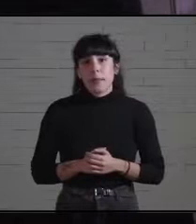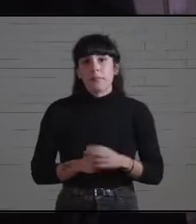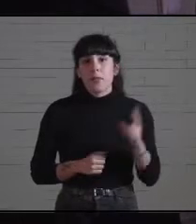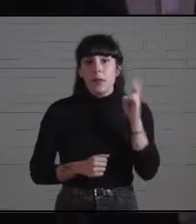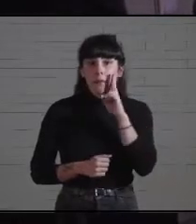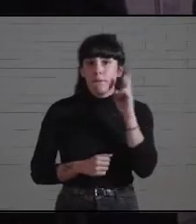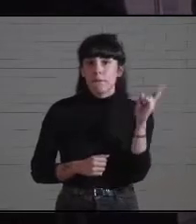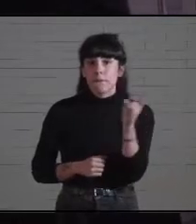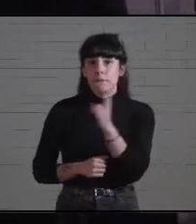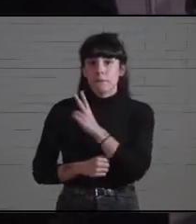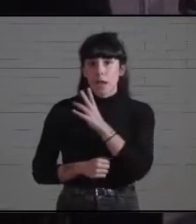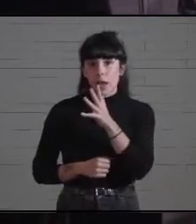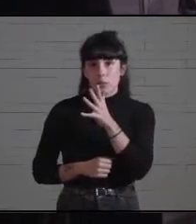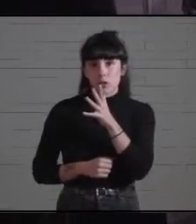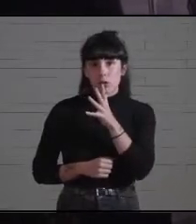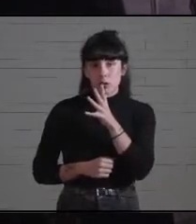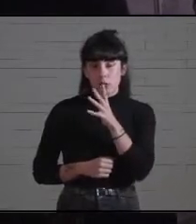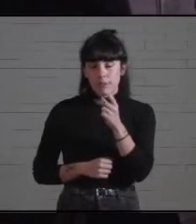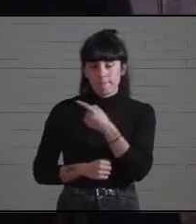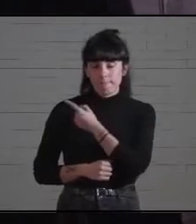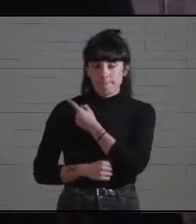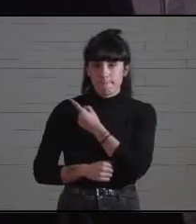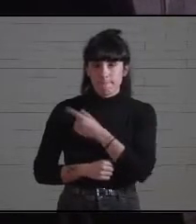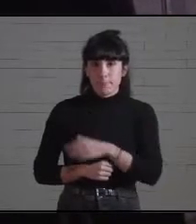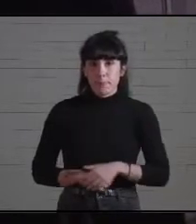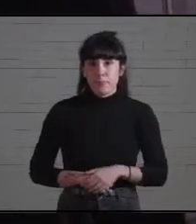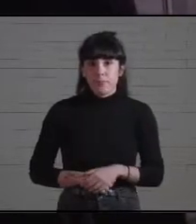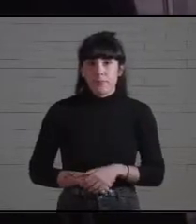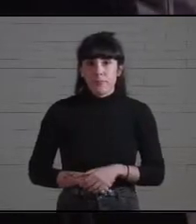Veamos esto aquí.